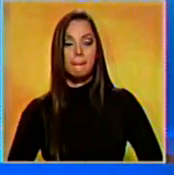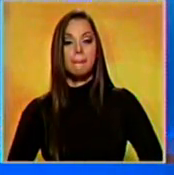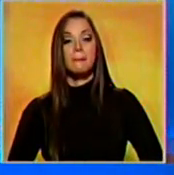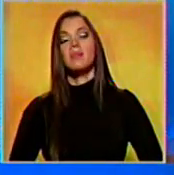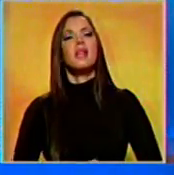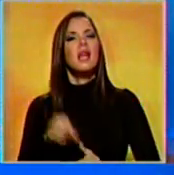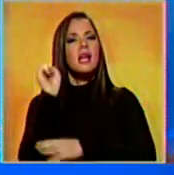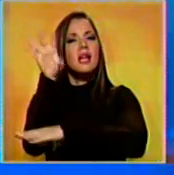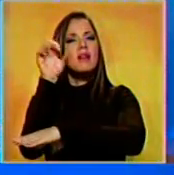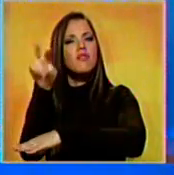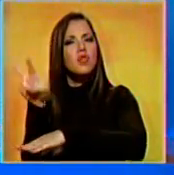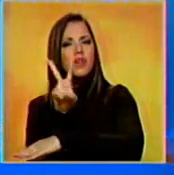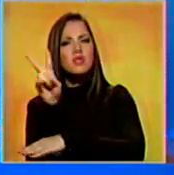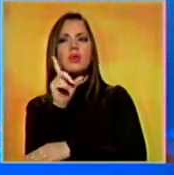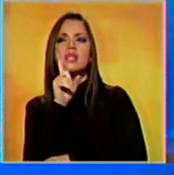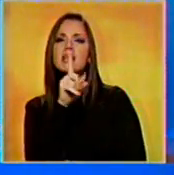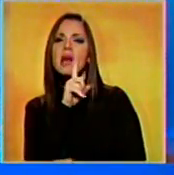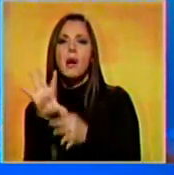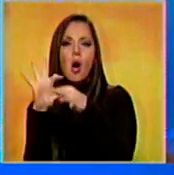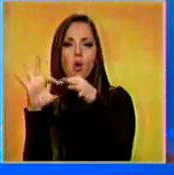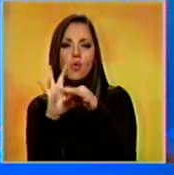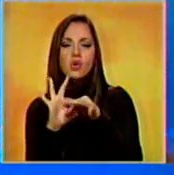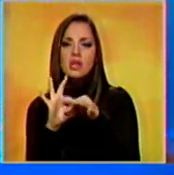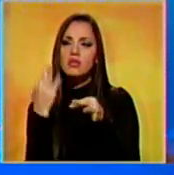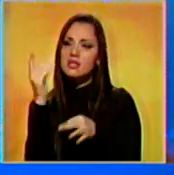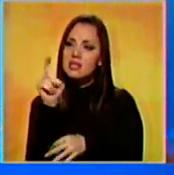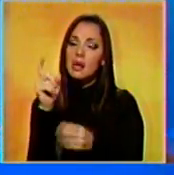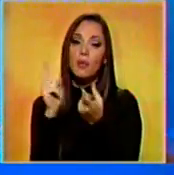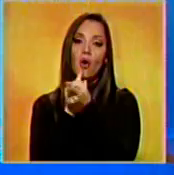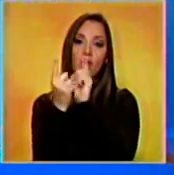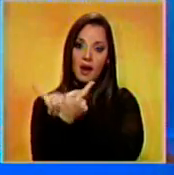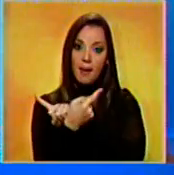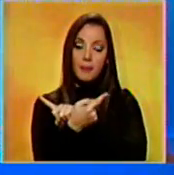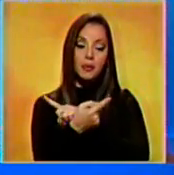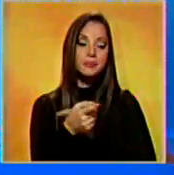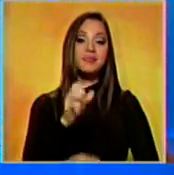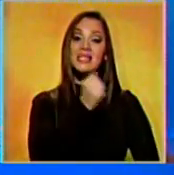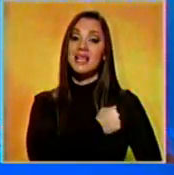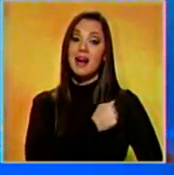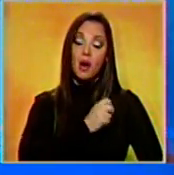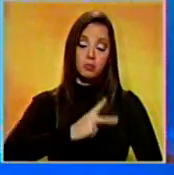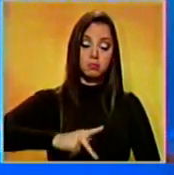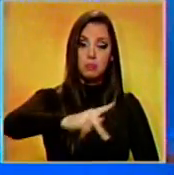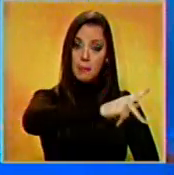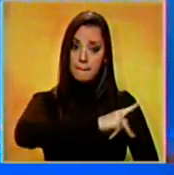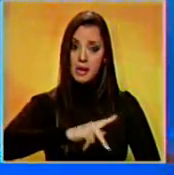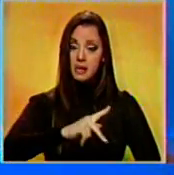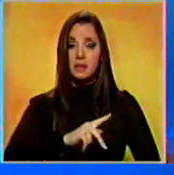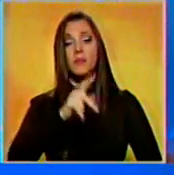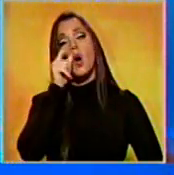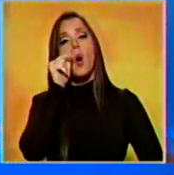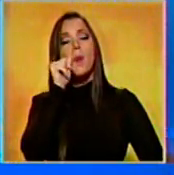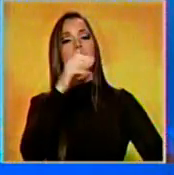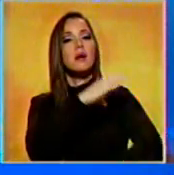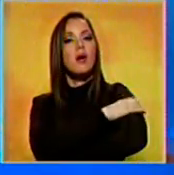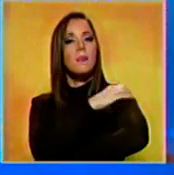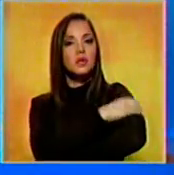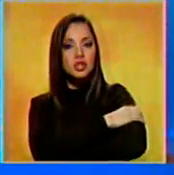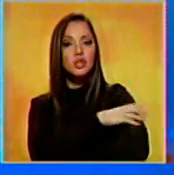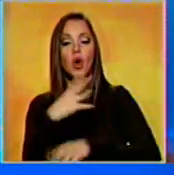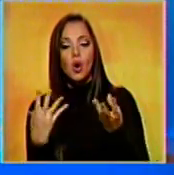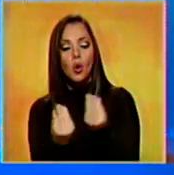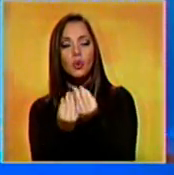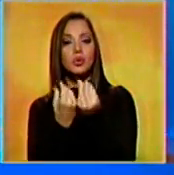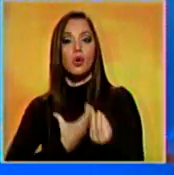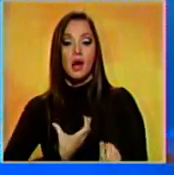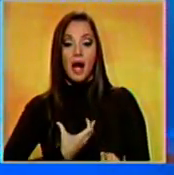En el foro Venezolanos Unidos por el Cambio, realizado en la Plaza Bolívar de Chacao, el secretario ejecutivo de la MUT, Jesús Torrealba, junto al alcalde de Chacao, Ramón